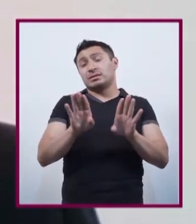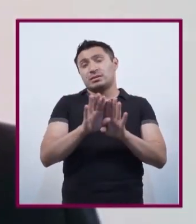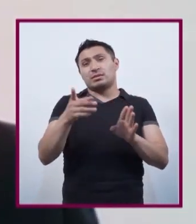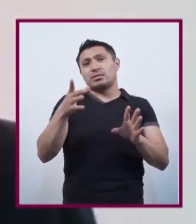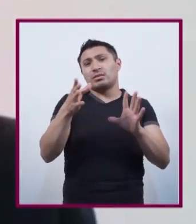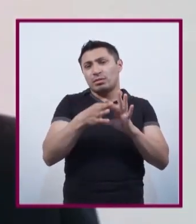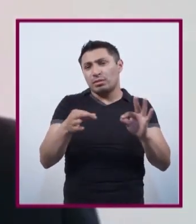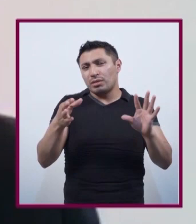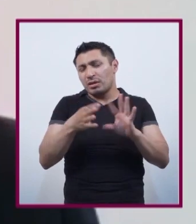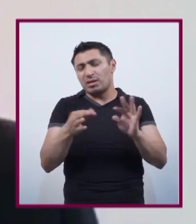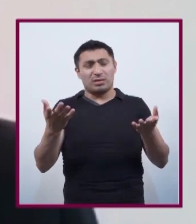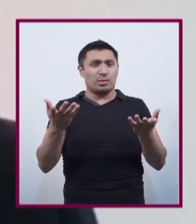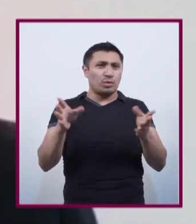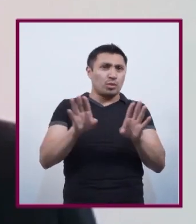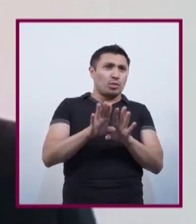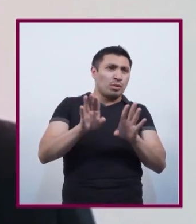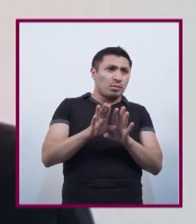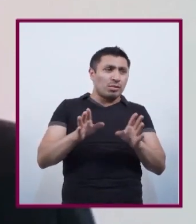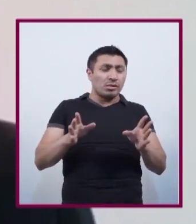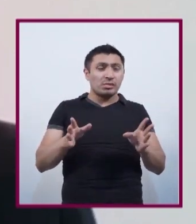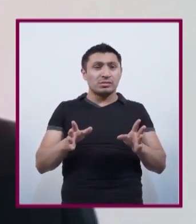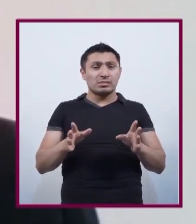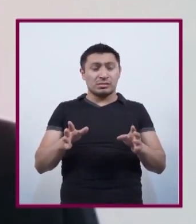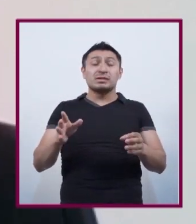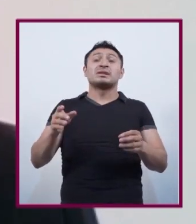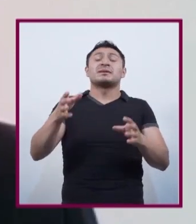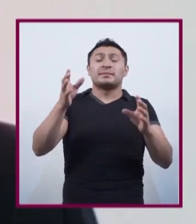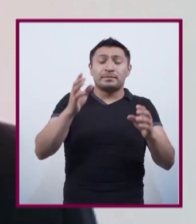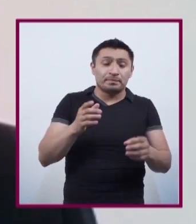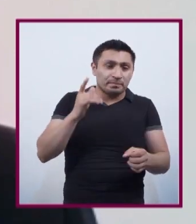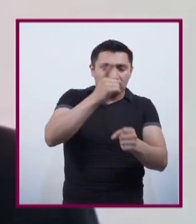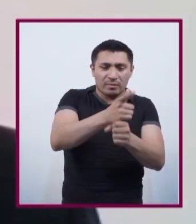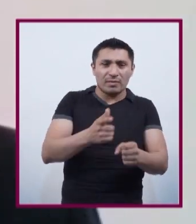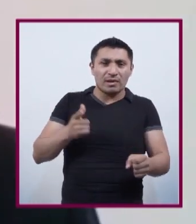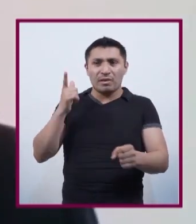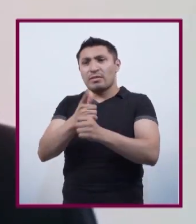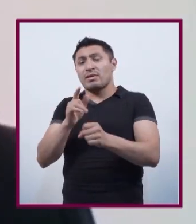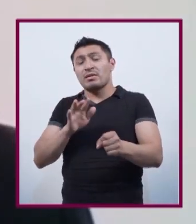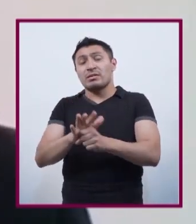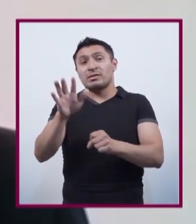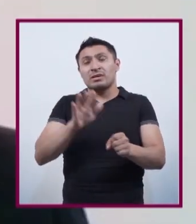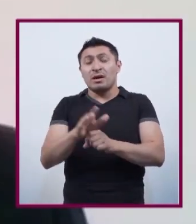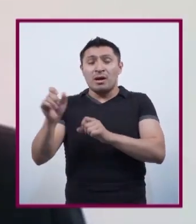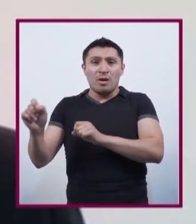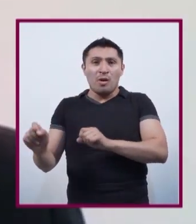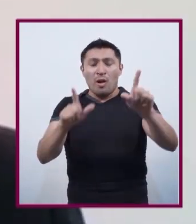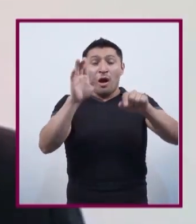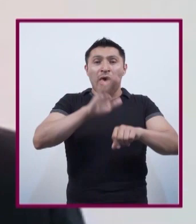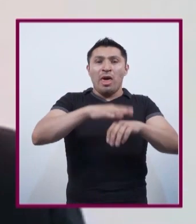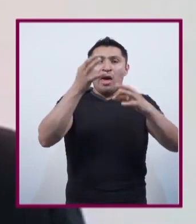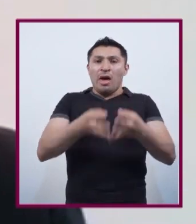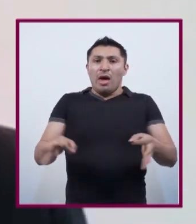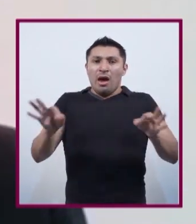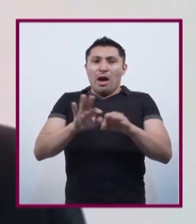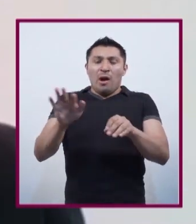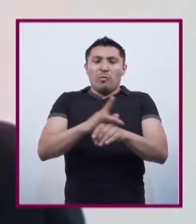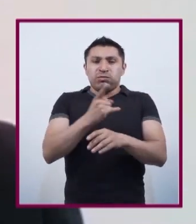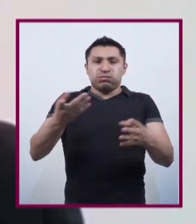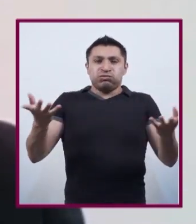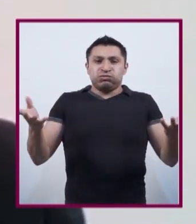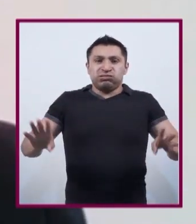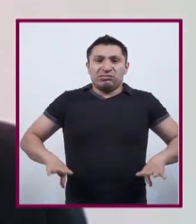lo quiero subrayar, pues se están definiendo cuáles son las publicaciones que merecen también